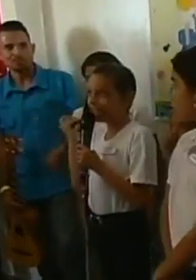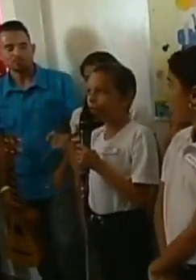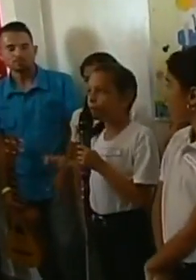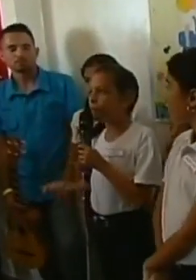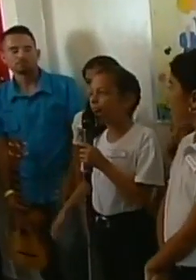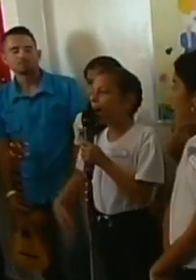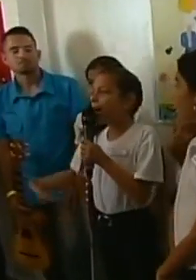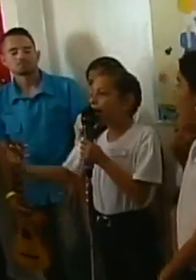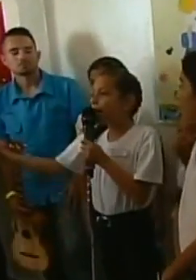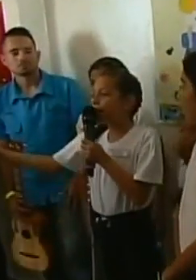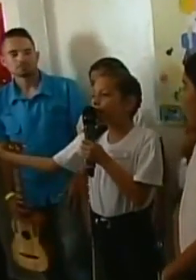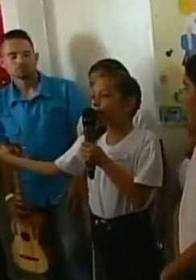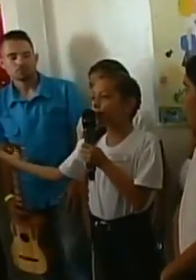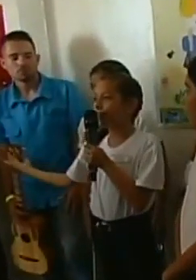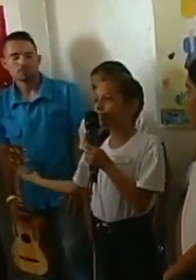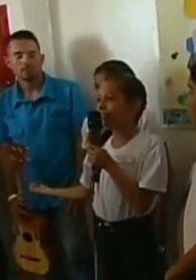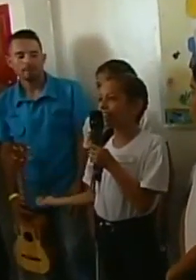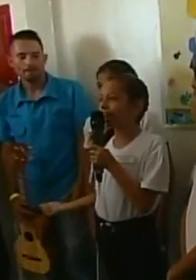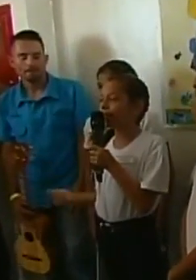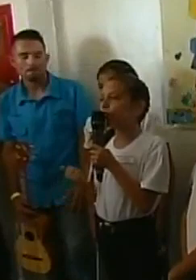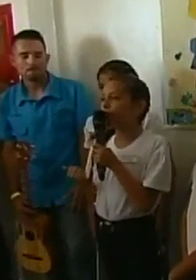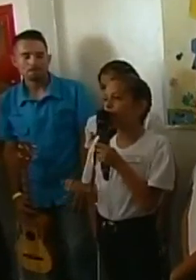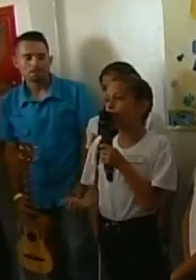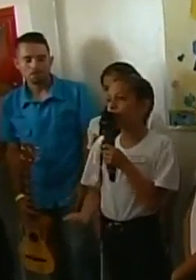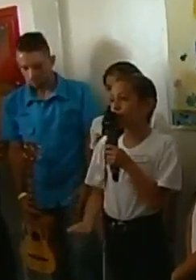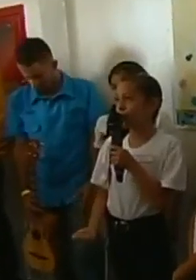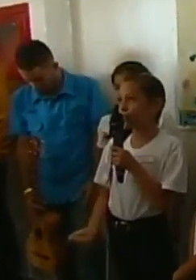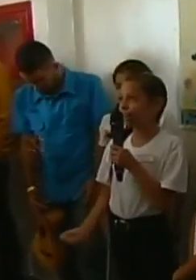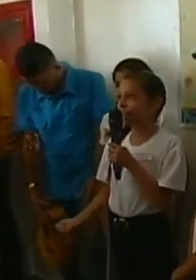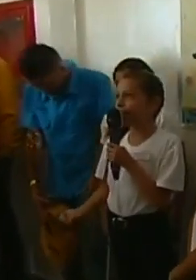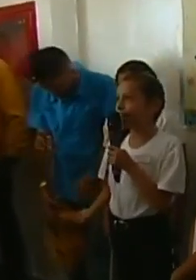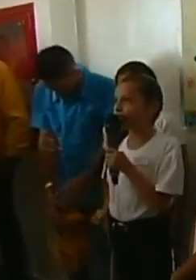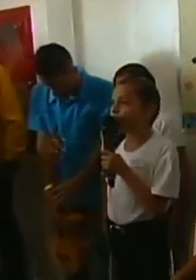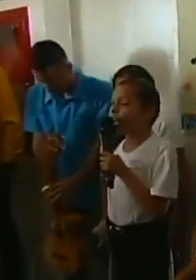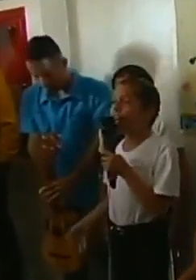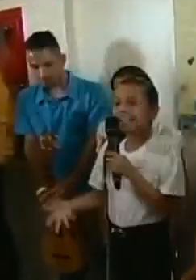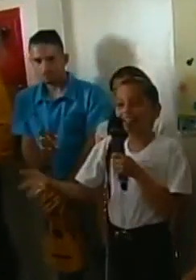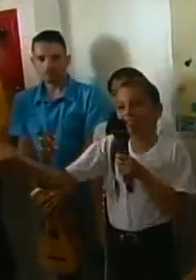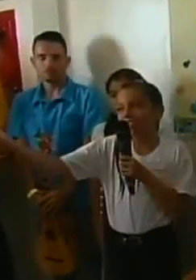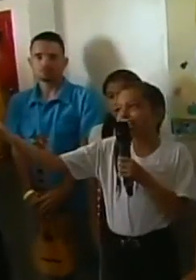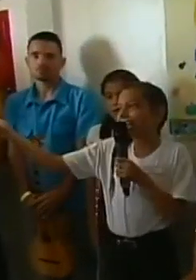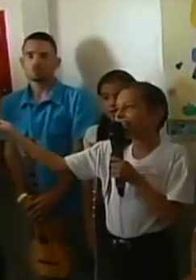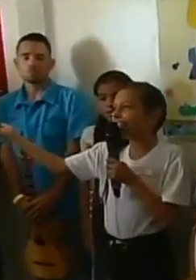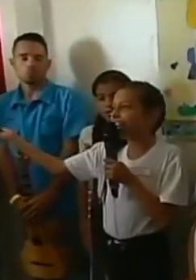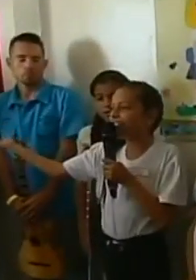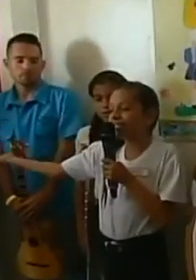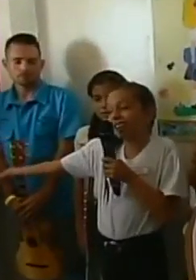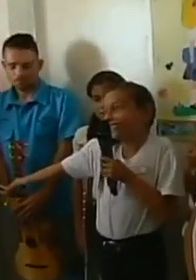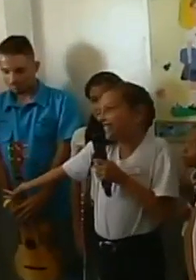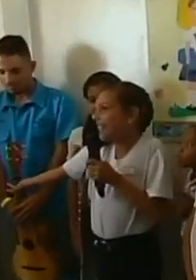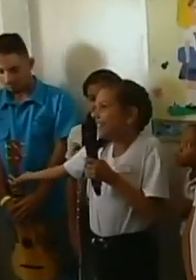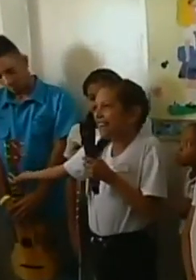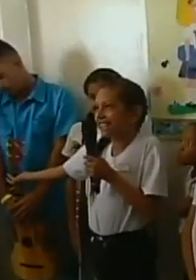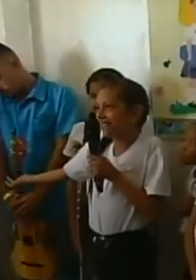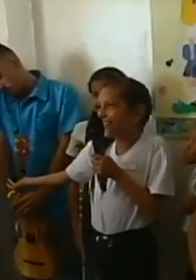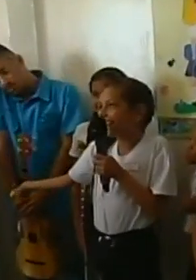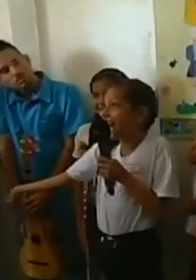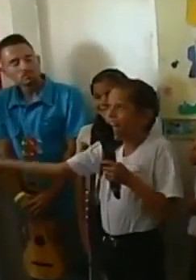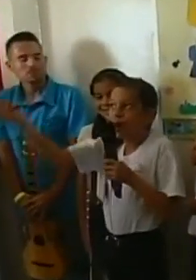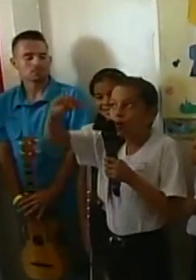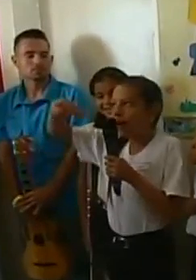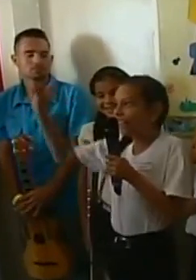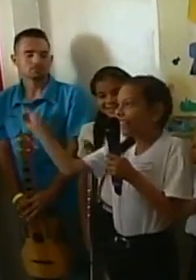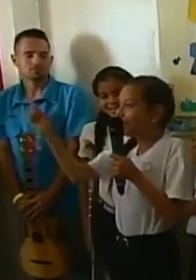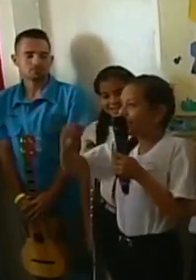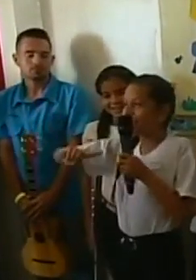la melena rubia es Pedro Pérez Delgado, el último hombre a caballo. El grito del guerrillero se lo sabe la